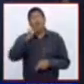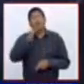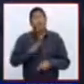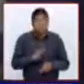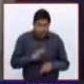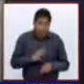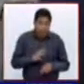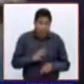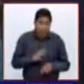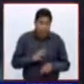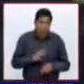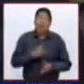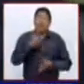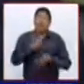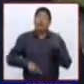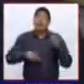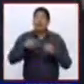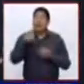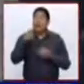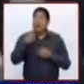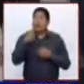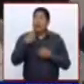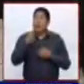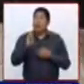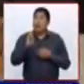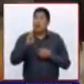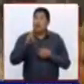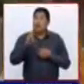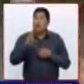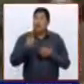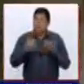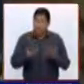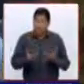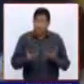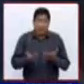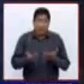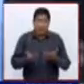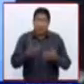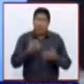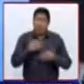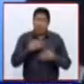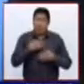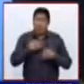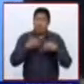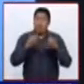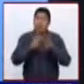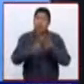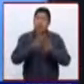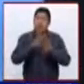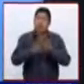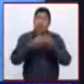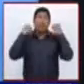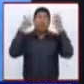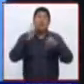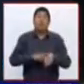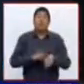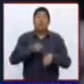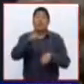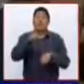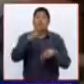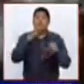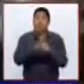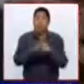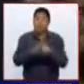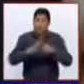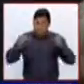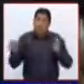Señora, ¿qué le dice a doña Elba, que ha estado aquí protestando en su puerta? Sí. ¿En cuánto tiempo usted se